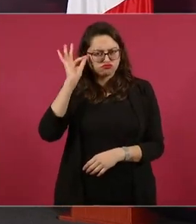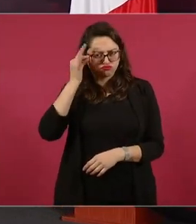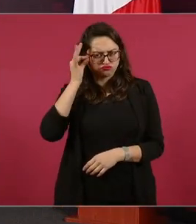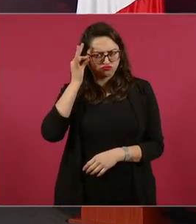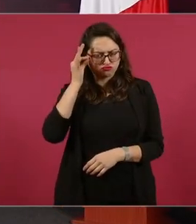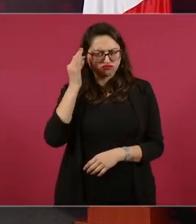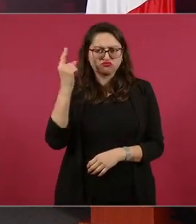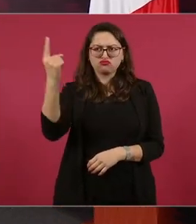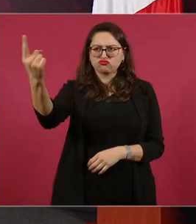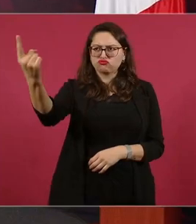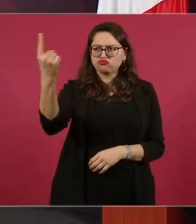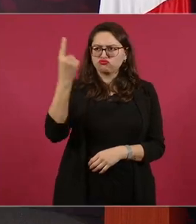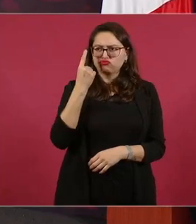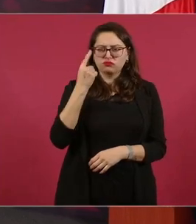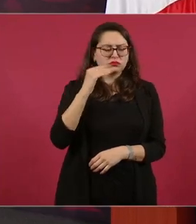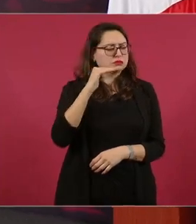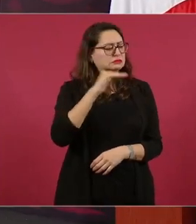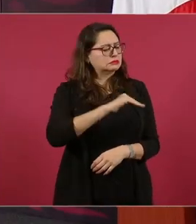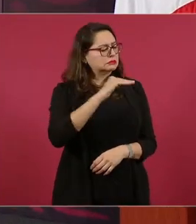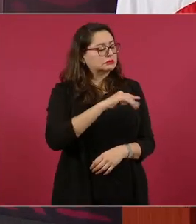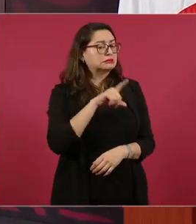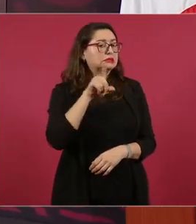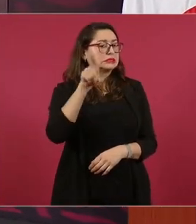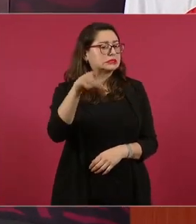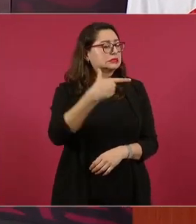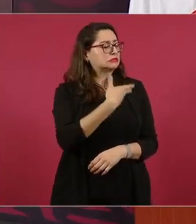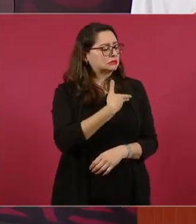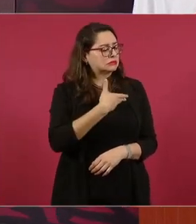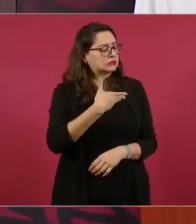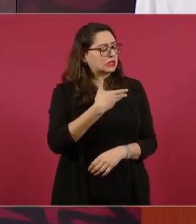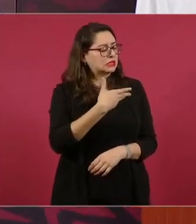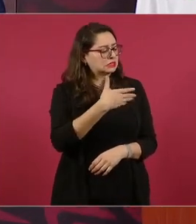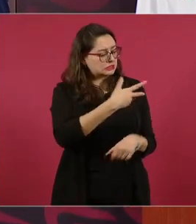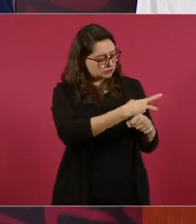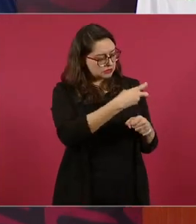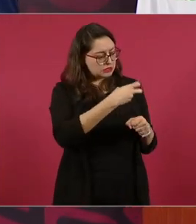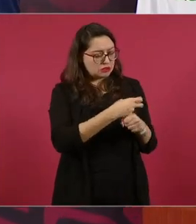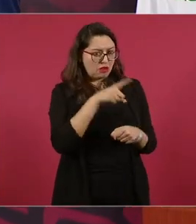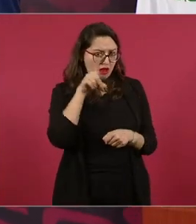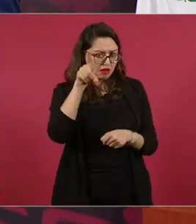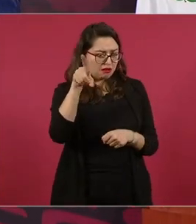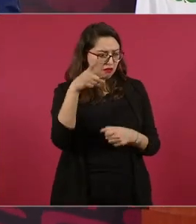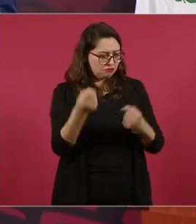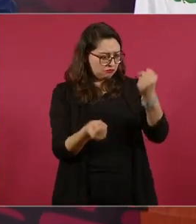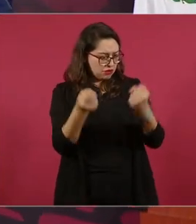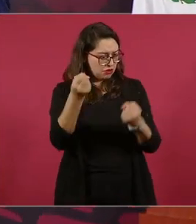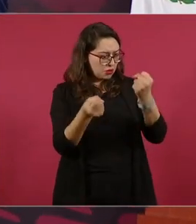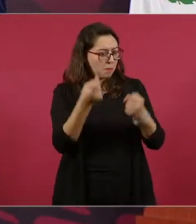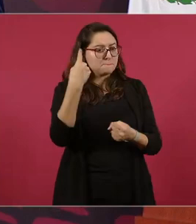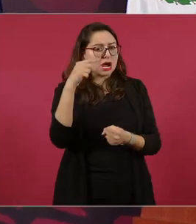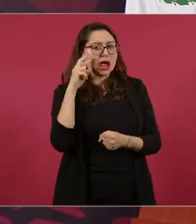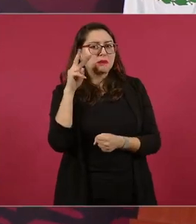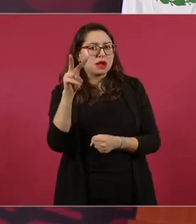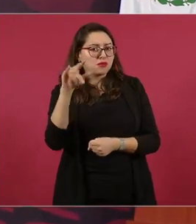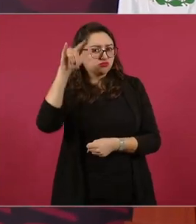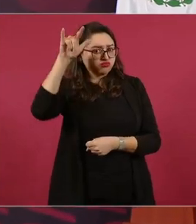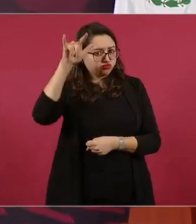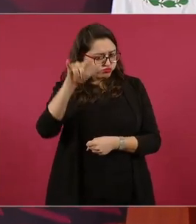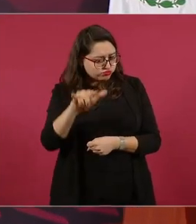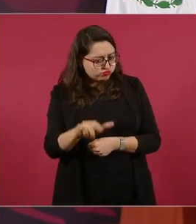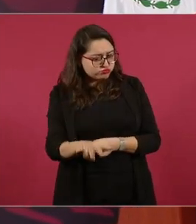diera el aterrizaje. Y yo, sí, sí voy a ir. Siempre me invitaban,